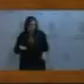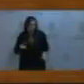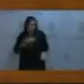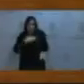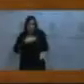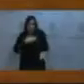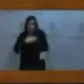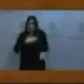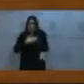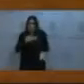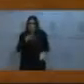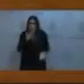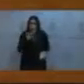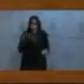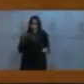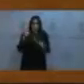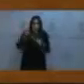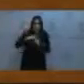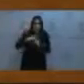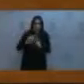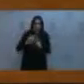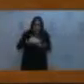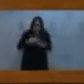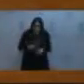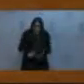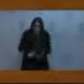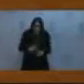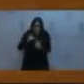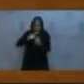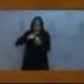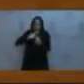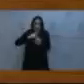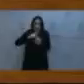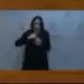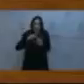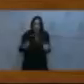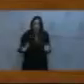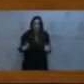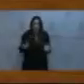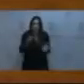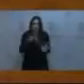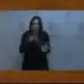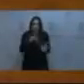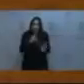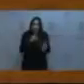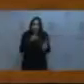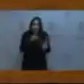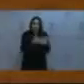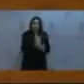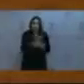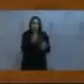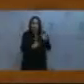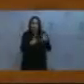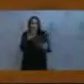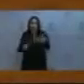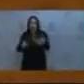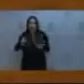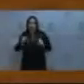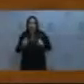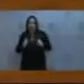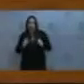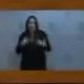a Tineo, ¿eh? Las mías van a Tineo. Y eso es hablar también de demografía. La